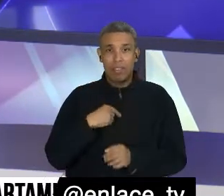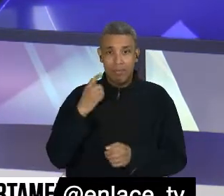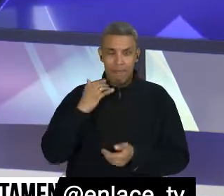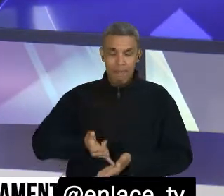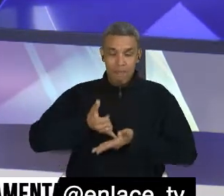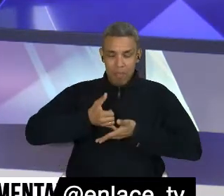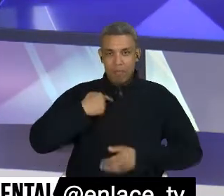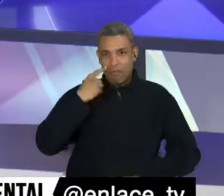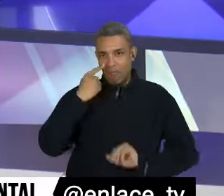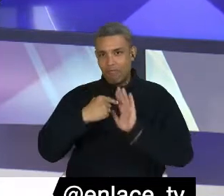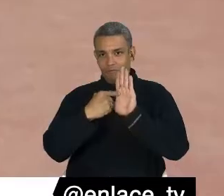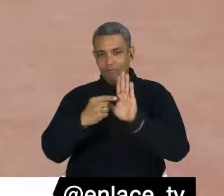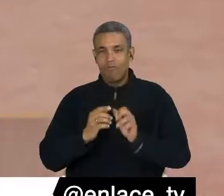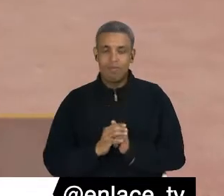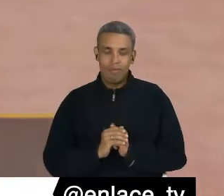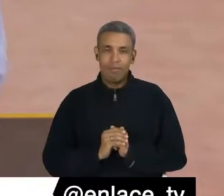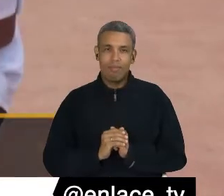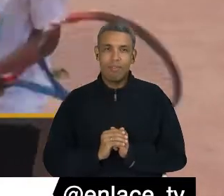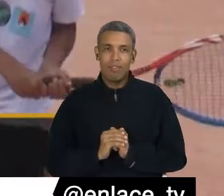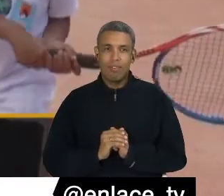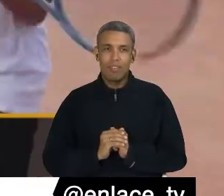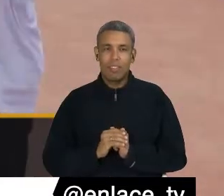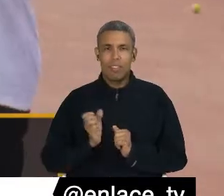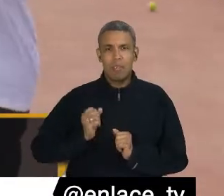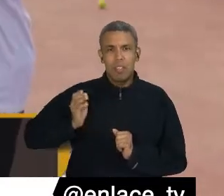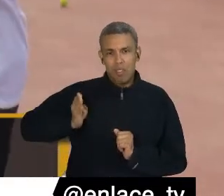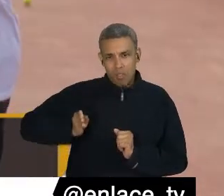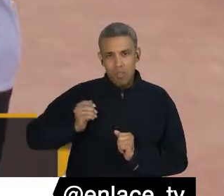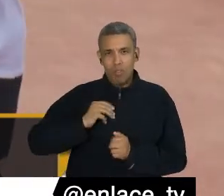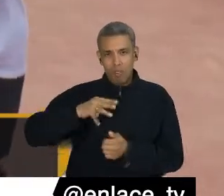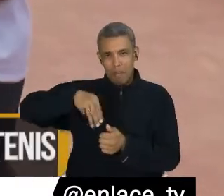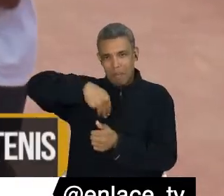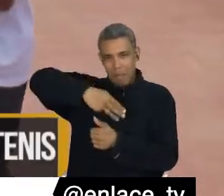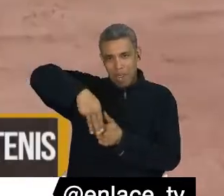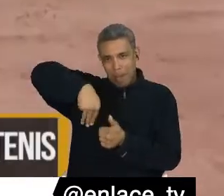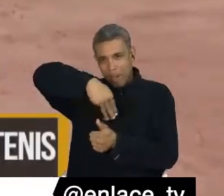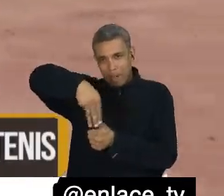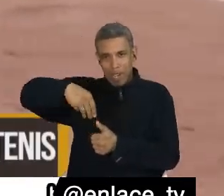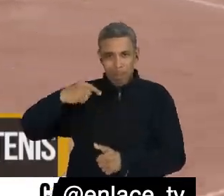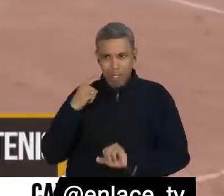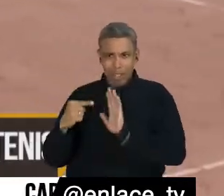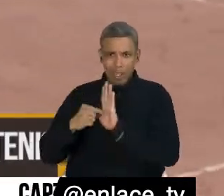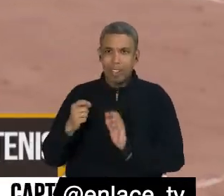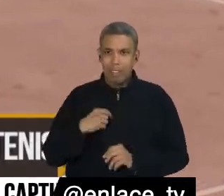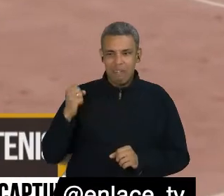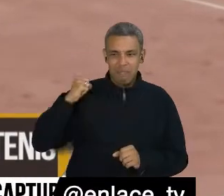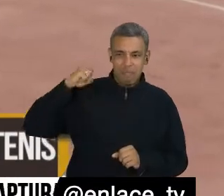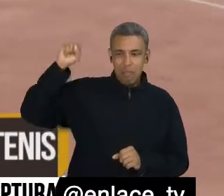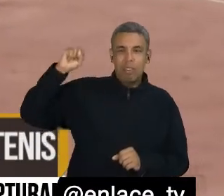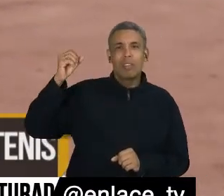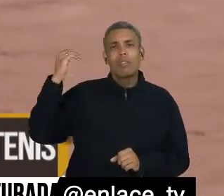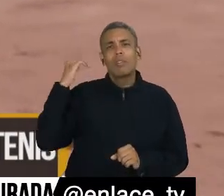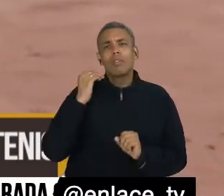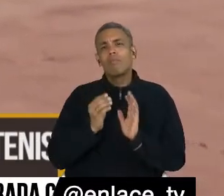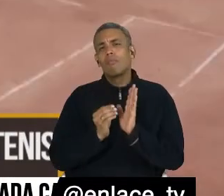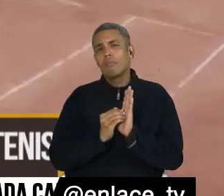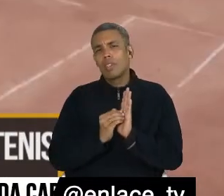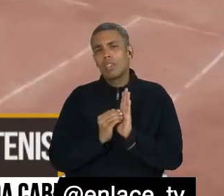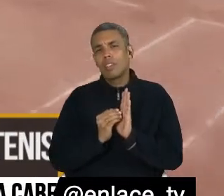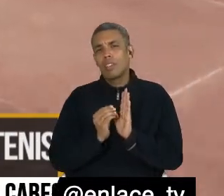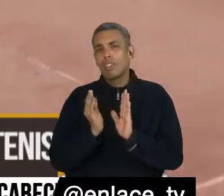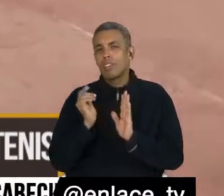buenos resultados. El equipo de tenis del Club Miramar que dirige el profesor Oscar Villamizar tuvo una destacada actuación en el Festival de Deporte